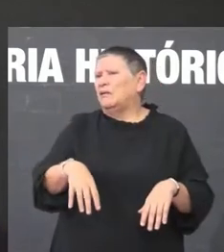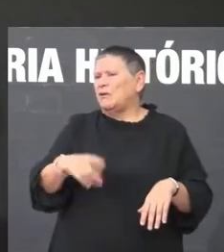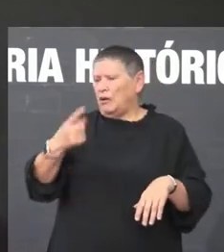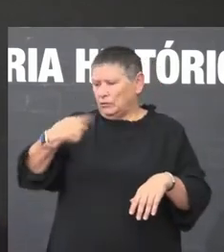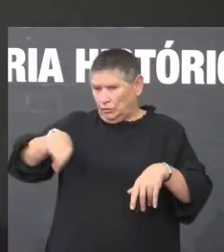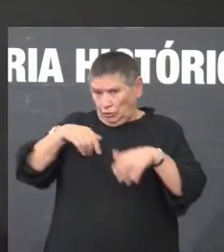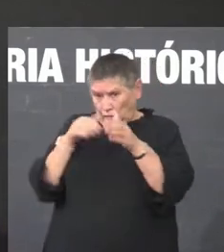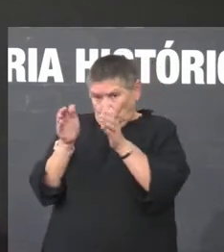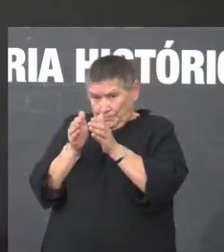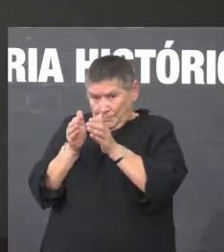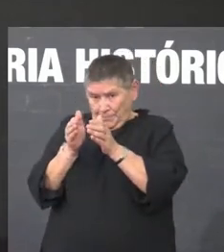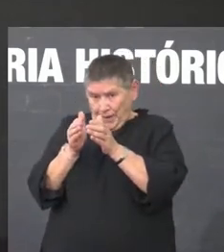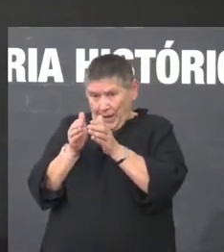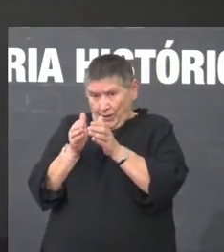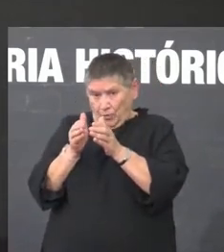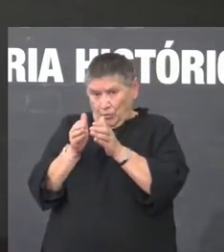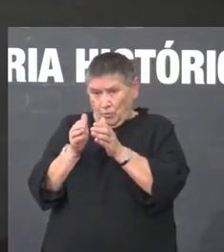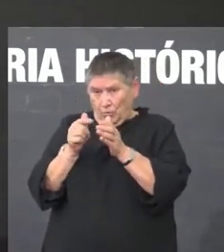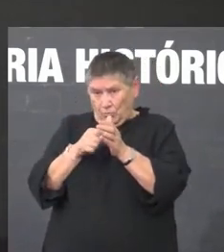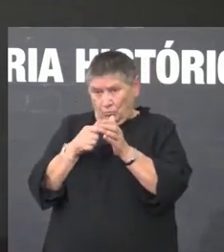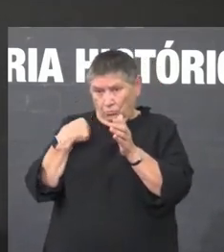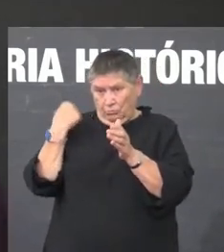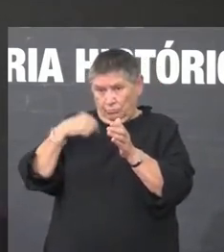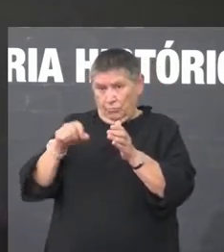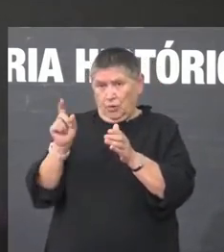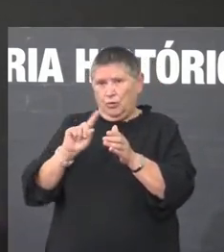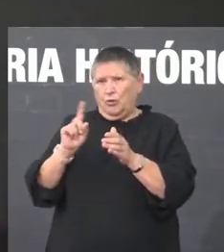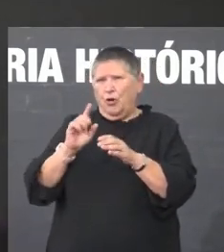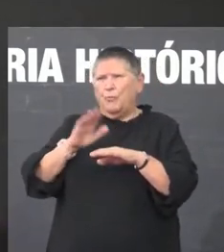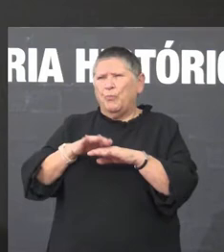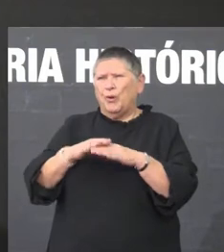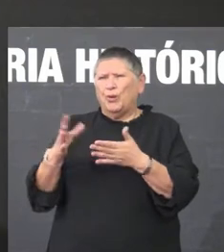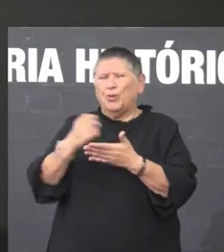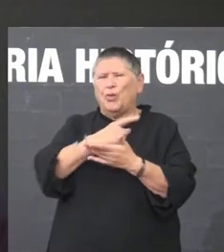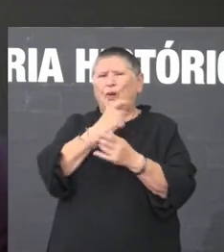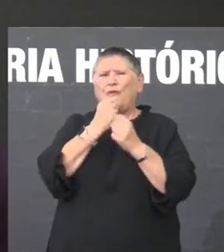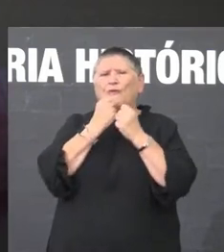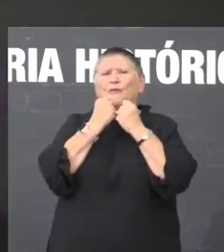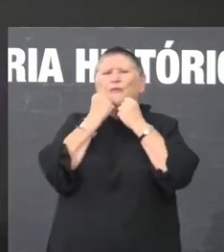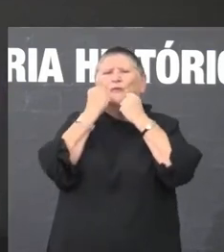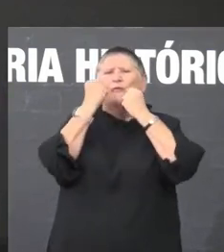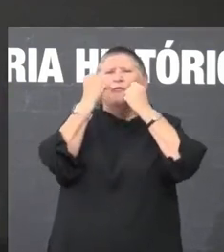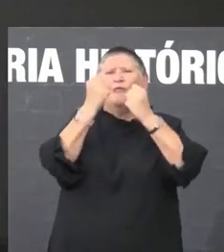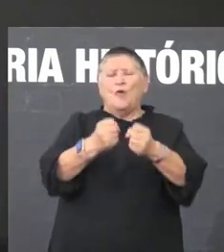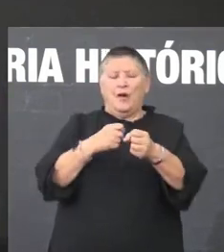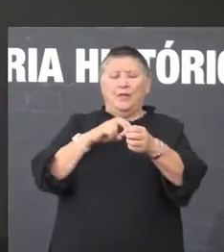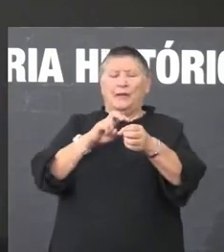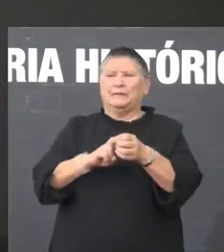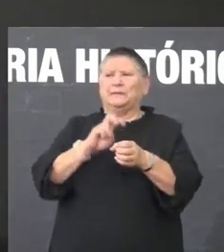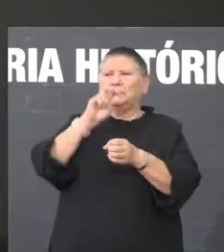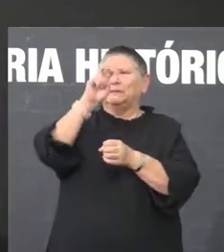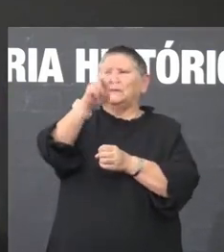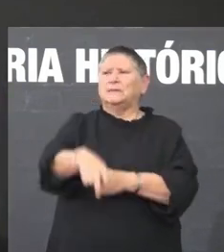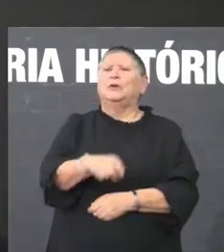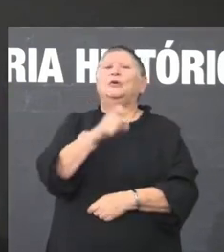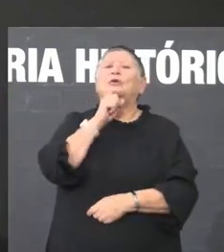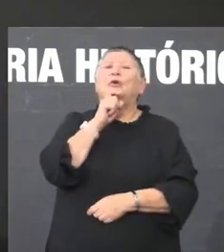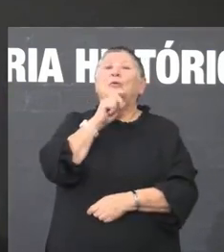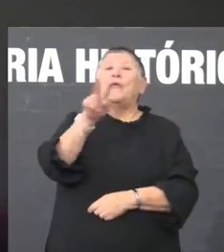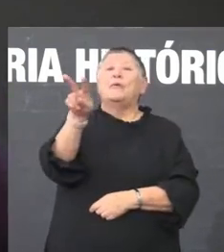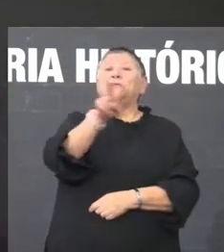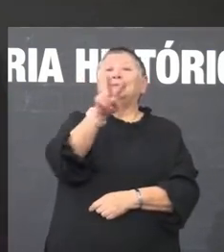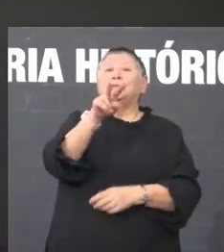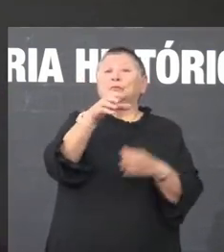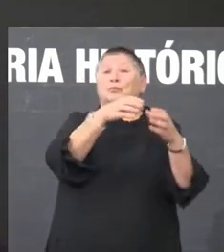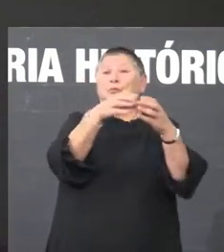¿por qué? ¿Por qué no nos queda más remedio, entre otras cosas? Porque toda la fuerza para poder saltársela, cuando quieren,